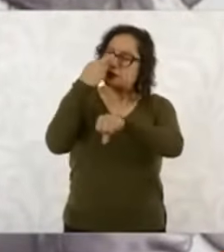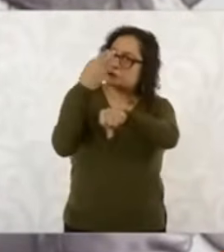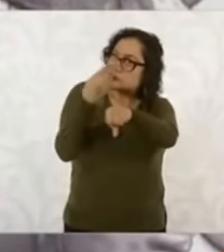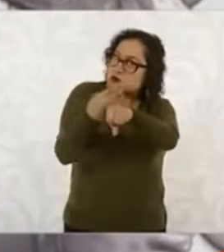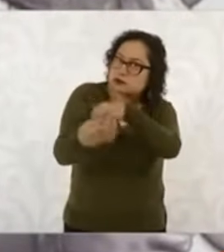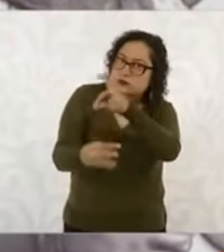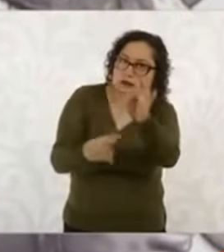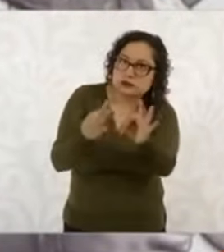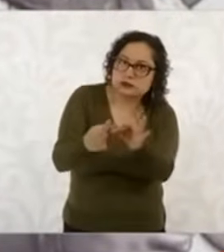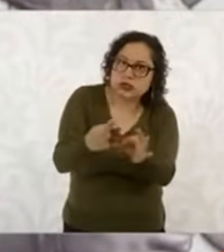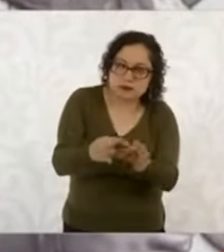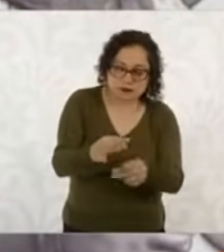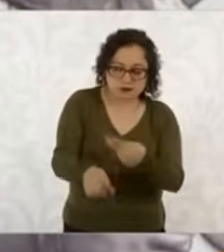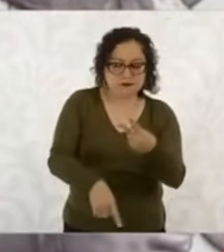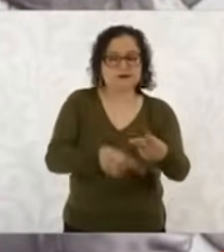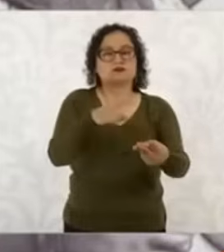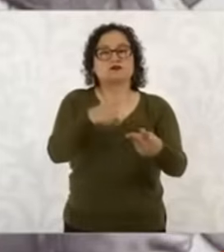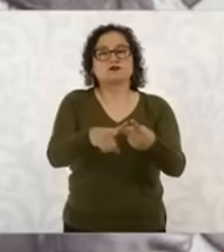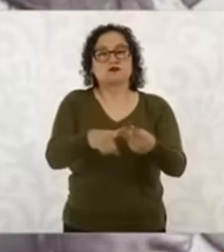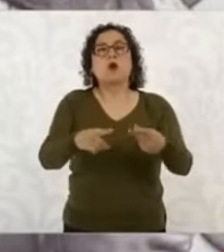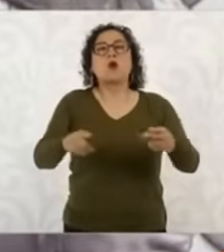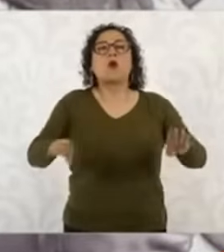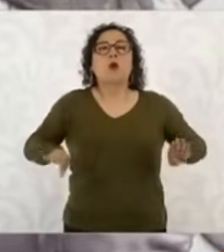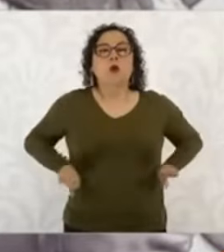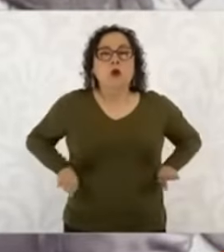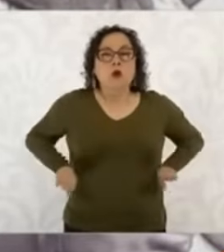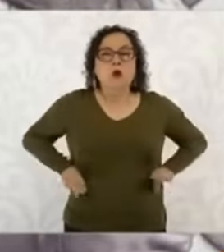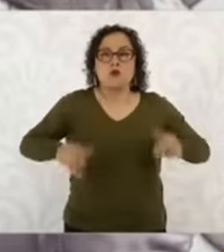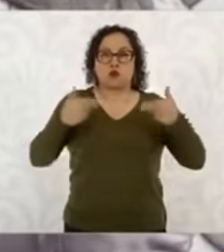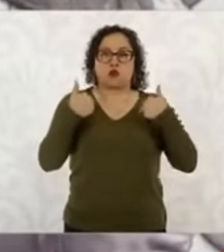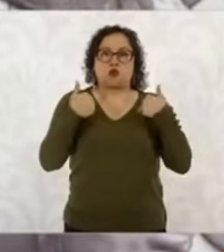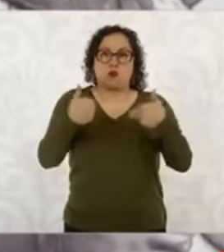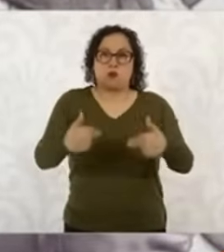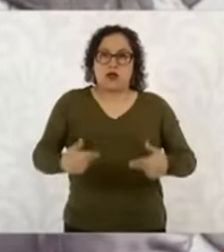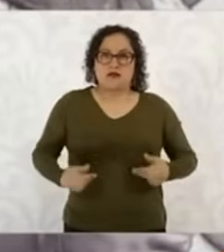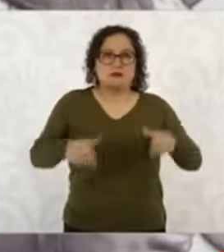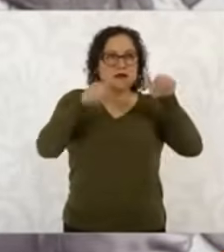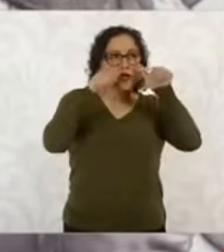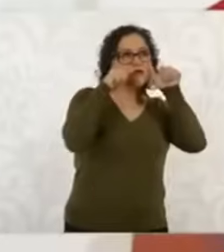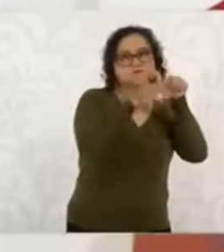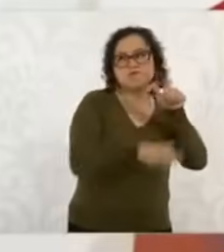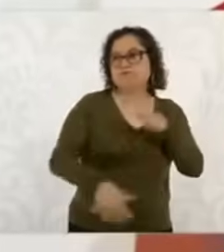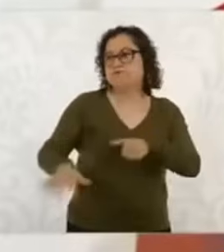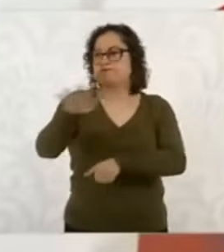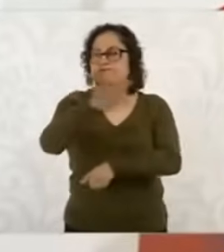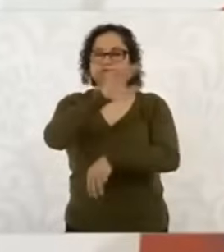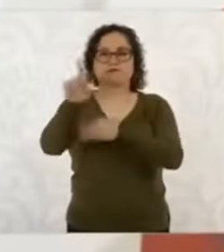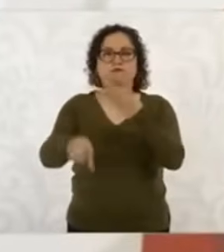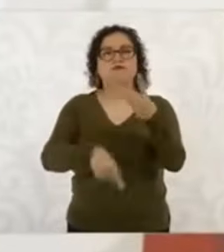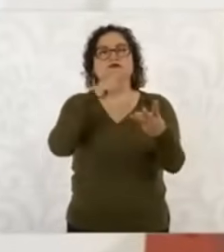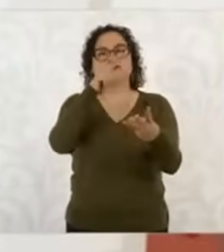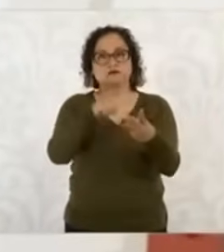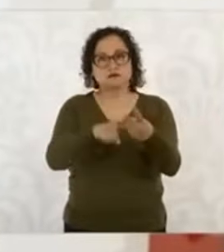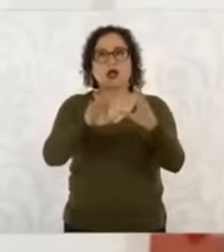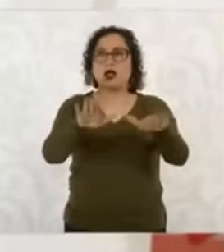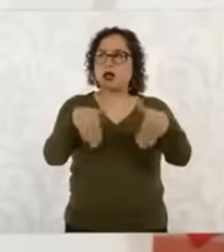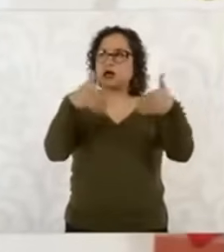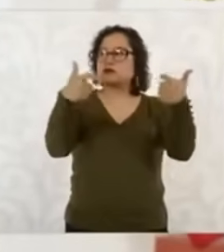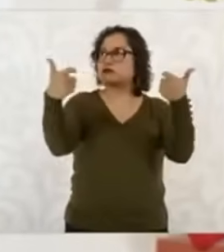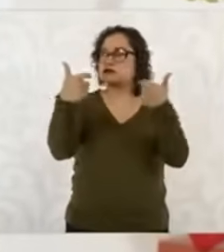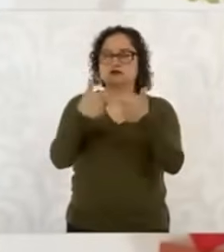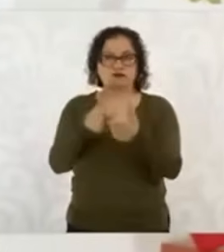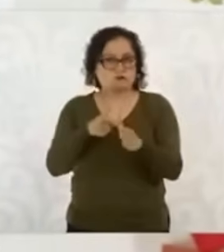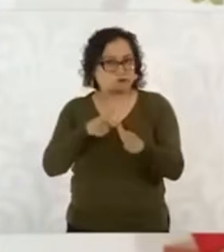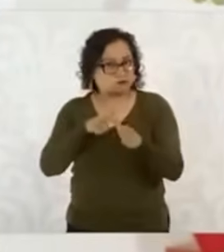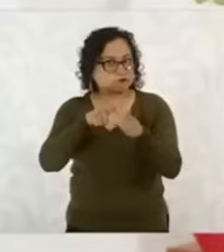sociales, los programas de bienestar, garantiza la inversión y sigue garantizando por este año. ¿Se acuerdan que yo dije